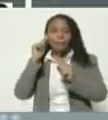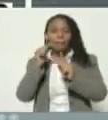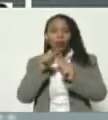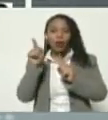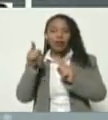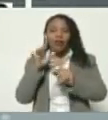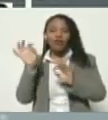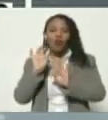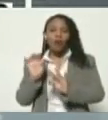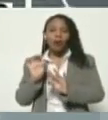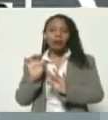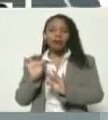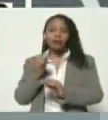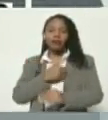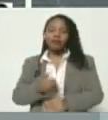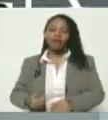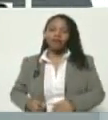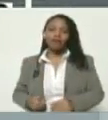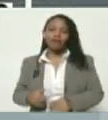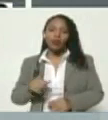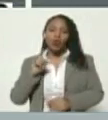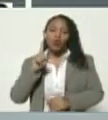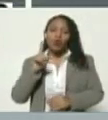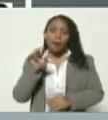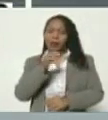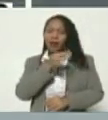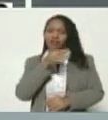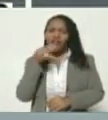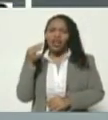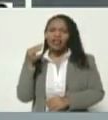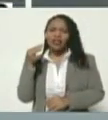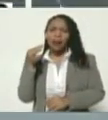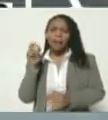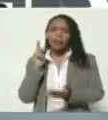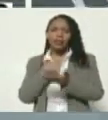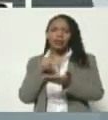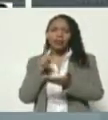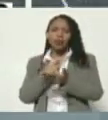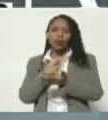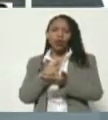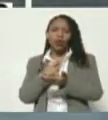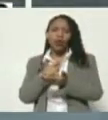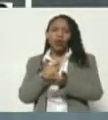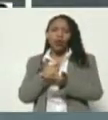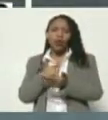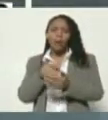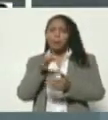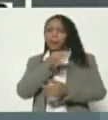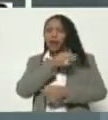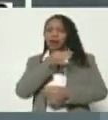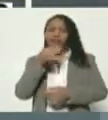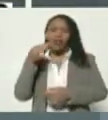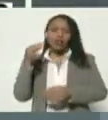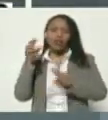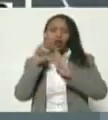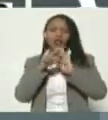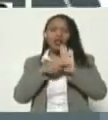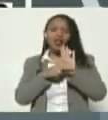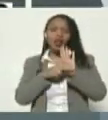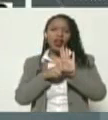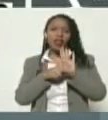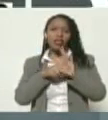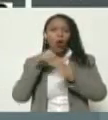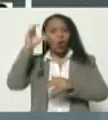ese sentido, presidente. Una extraordinaria participación, un extraordinario nivel